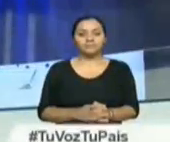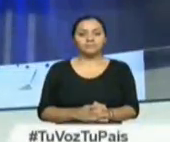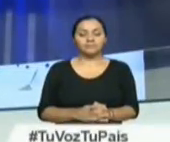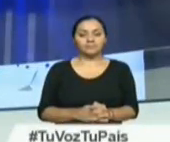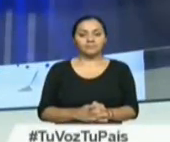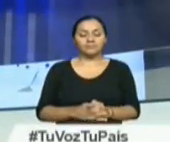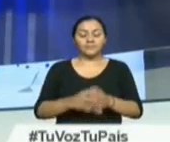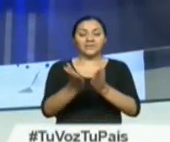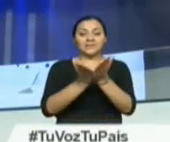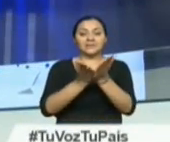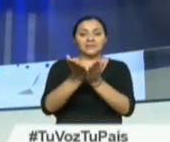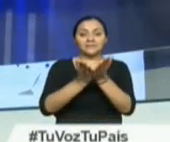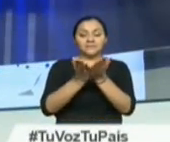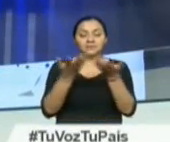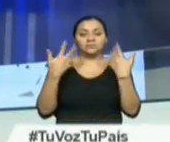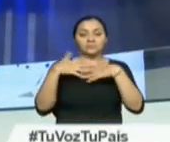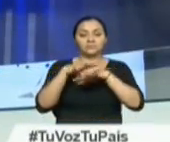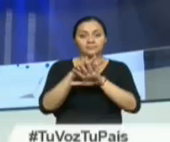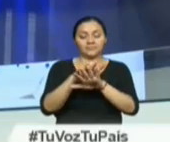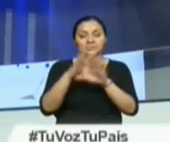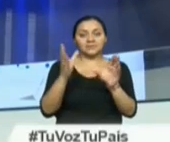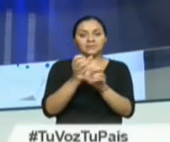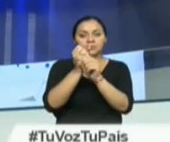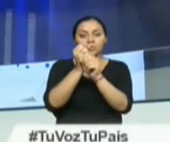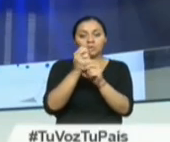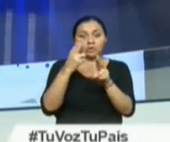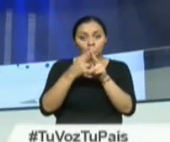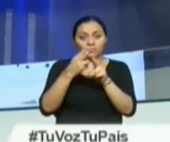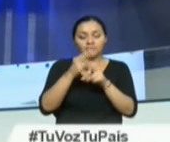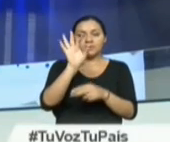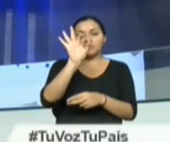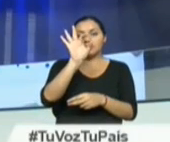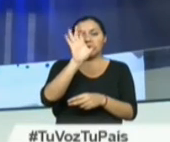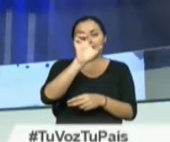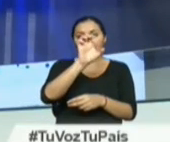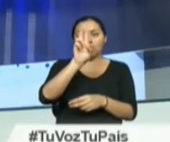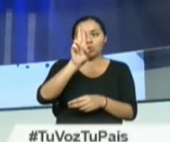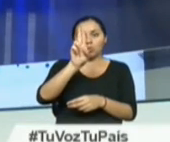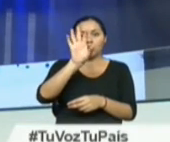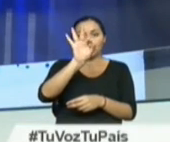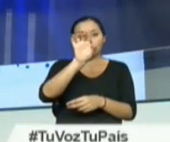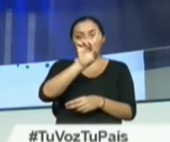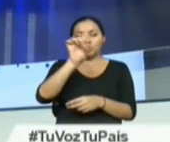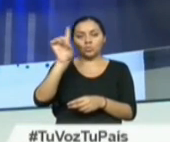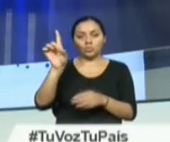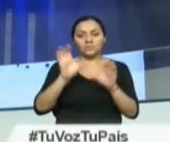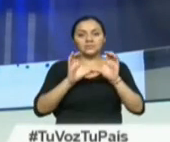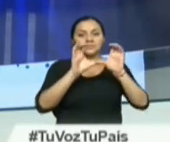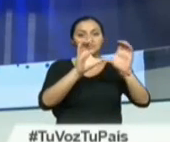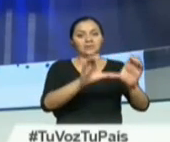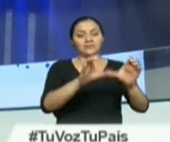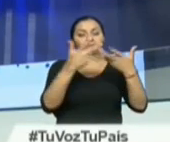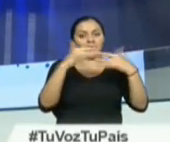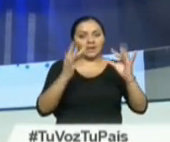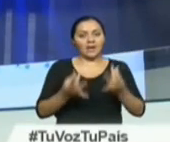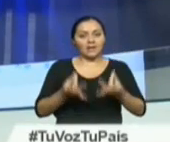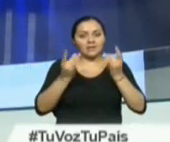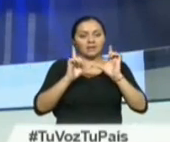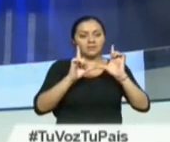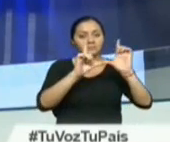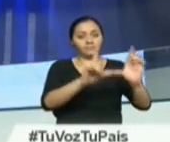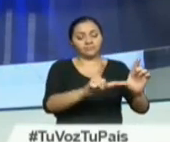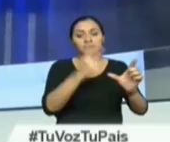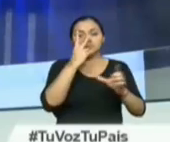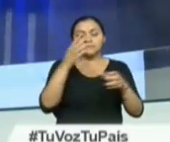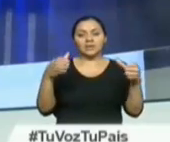El Servicio Integrado de Seguridad EQ911 de nuestro país recibió la certificación de calidad ENA. Este reconocimiento